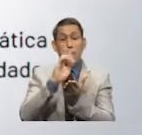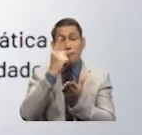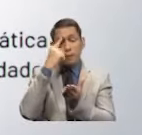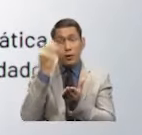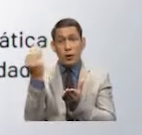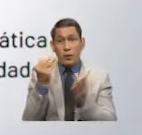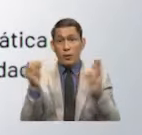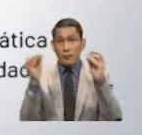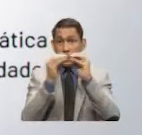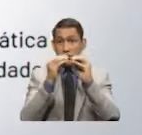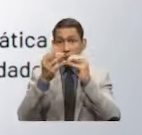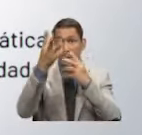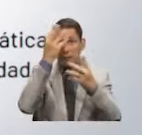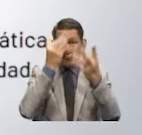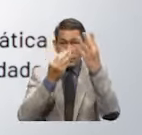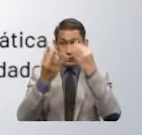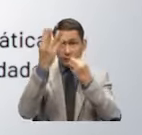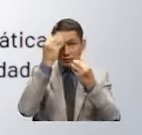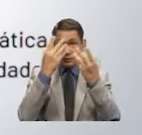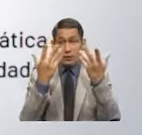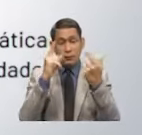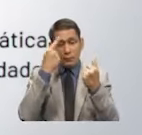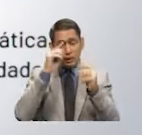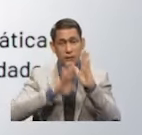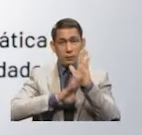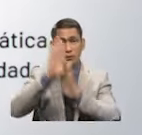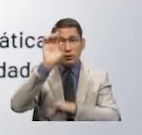así al progreso del país.